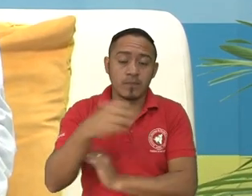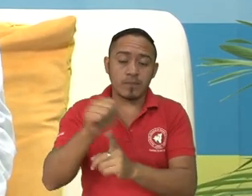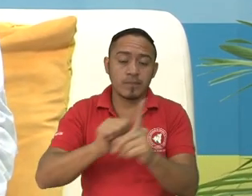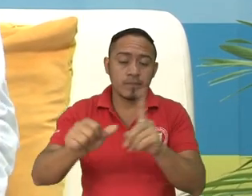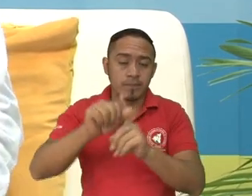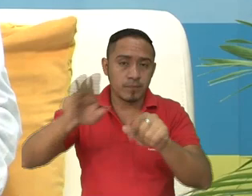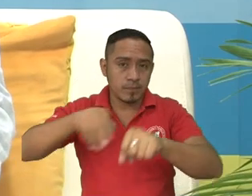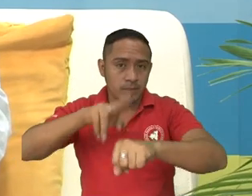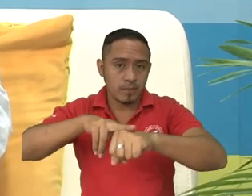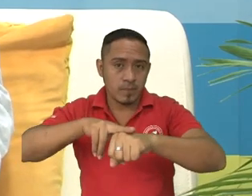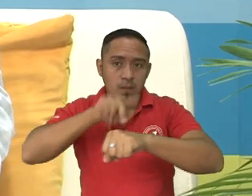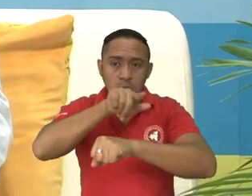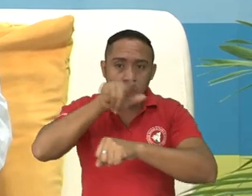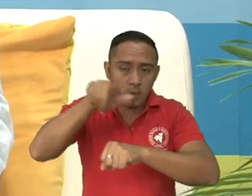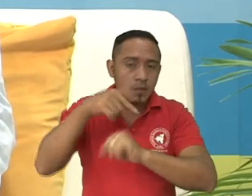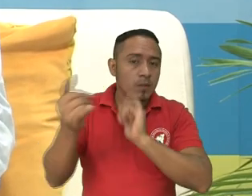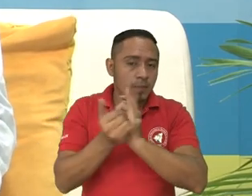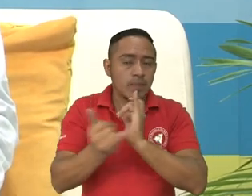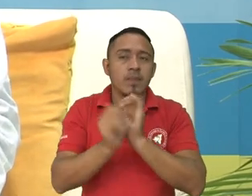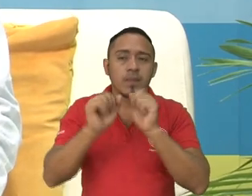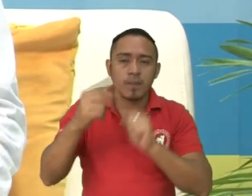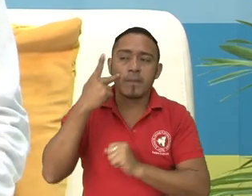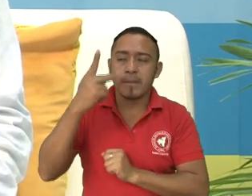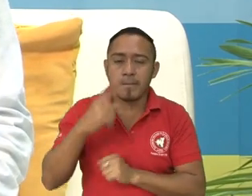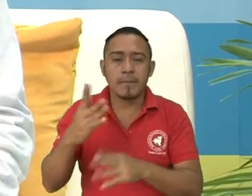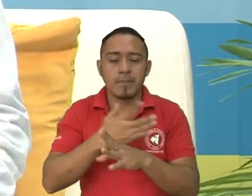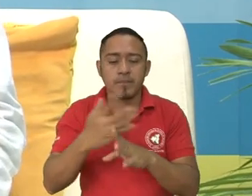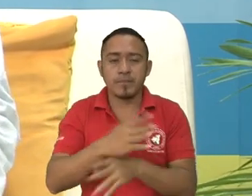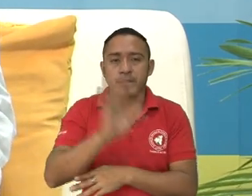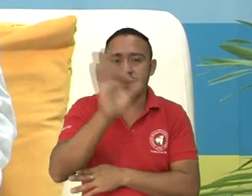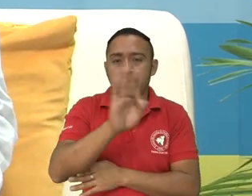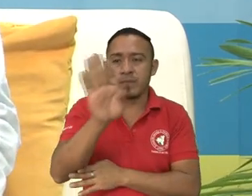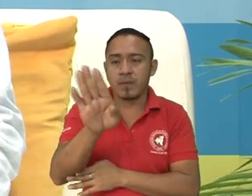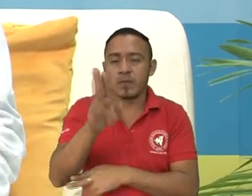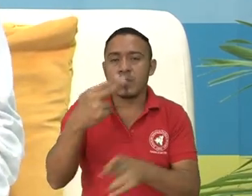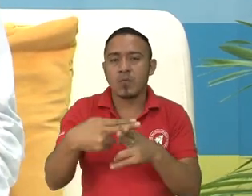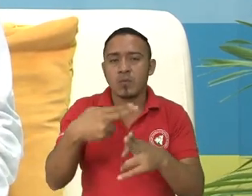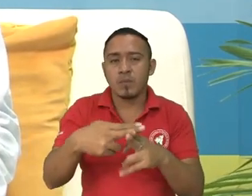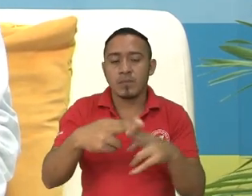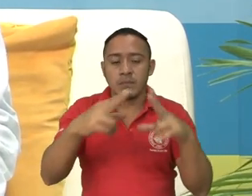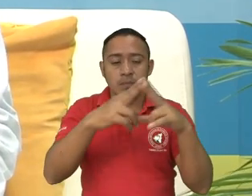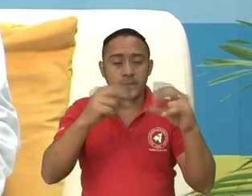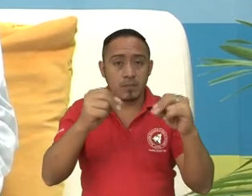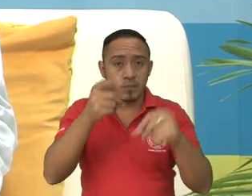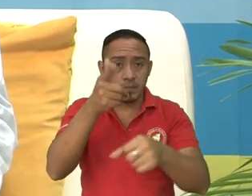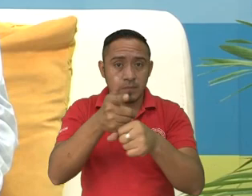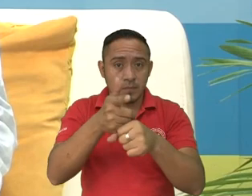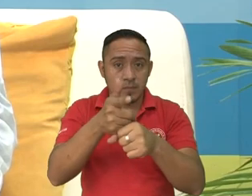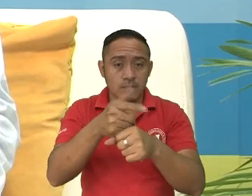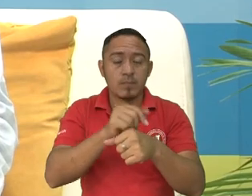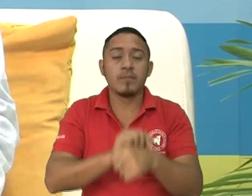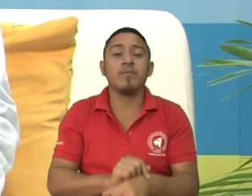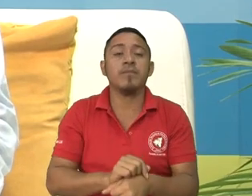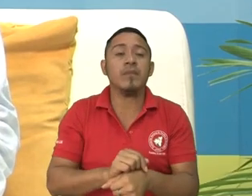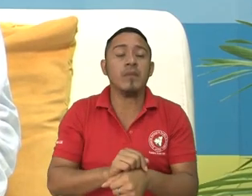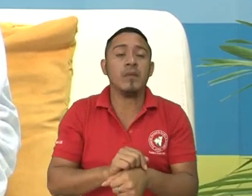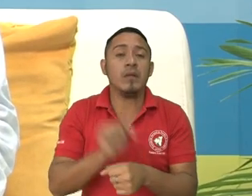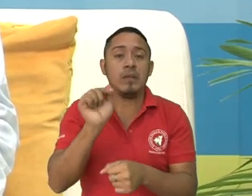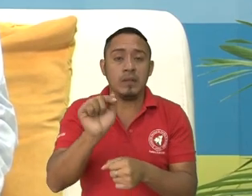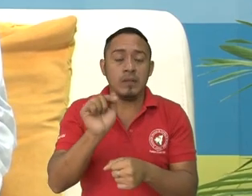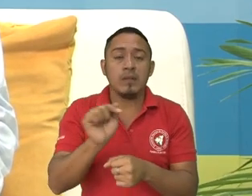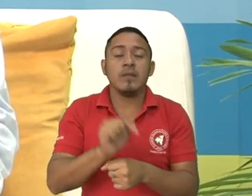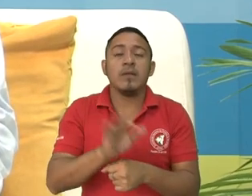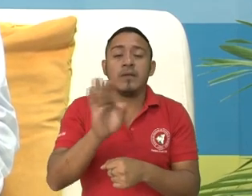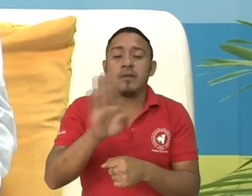Asamblea Nacional. Usted también nos puede ver a través de Facebook. Nosotros aparecemos como Canal Parlamentario de Nicaragua en esta